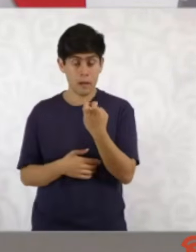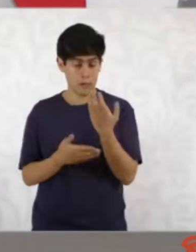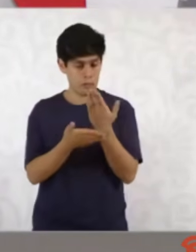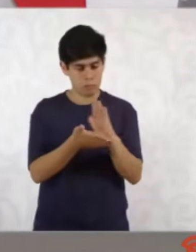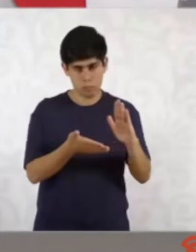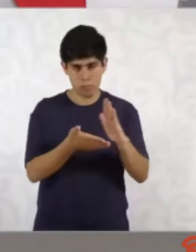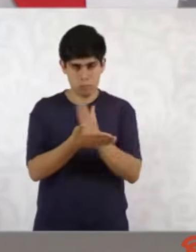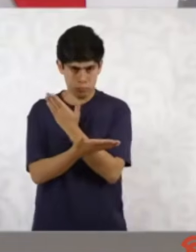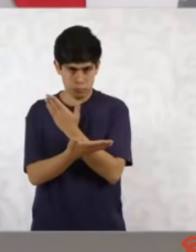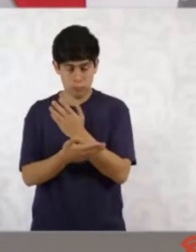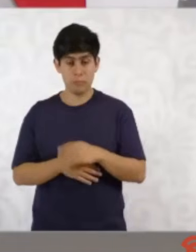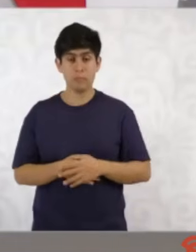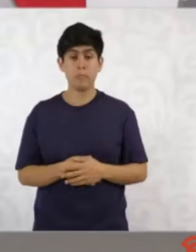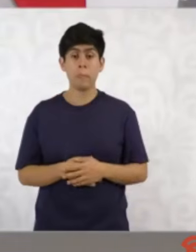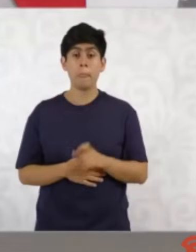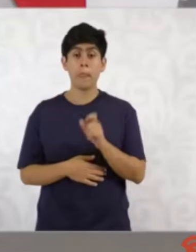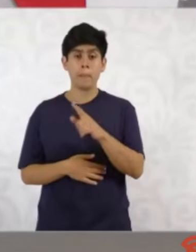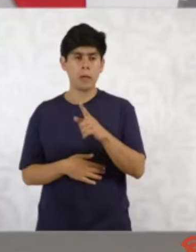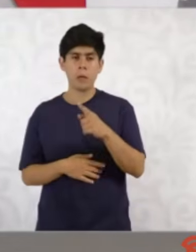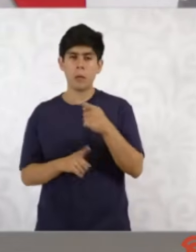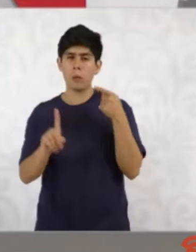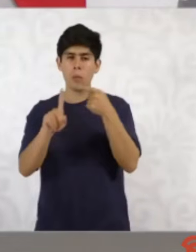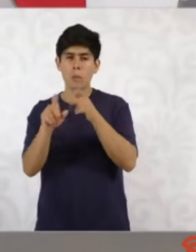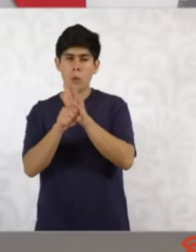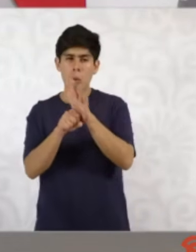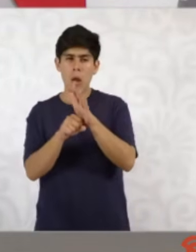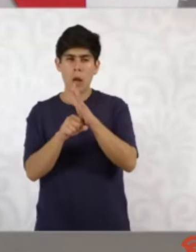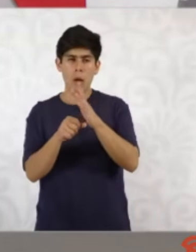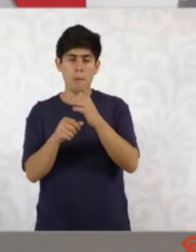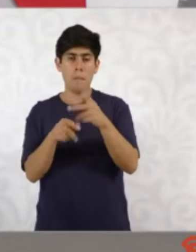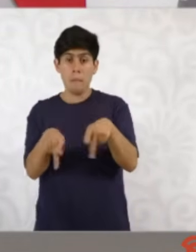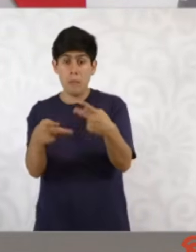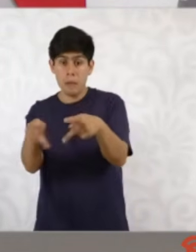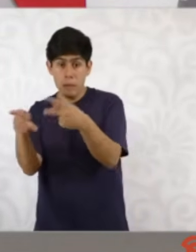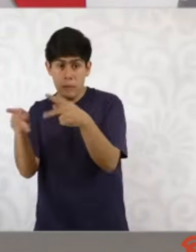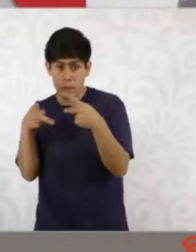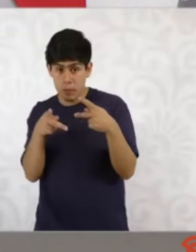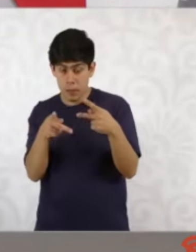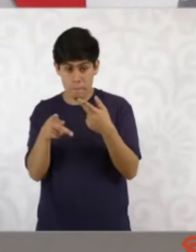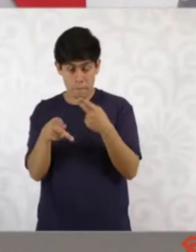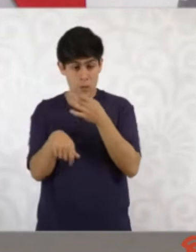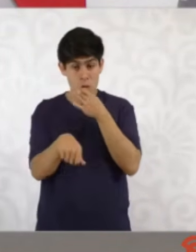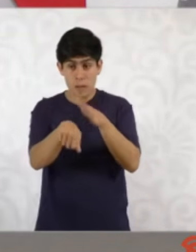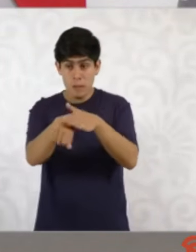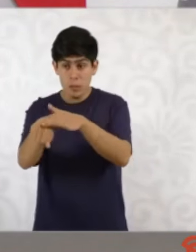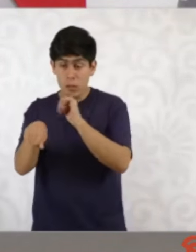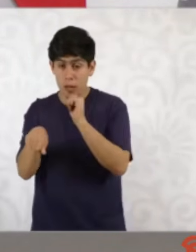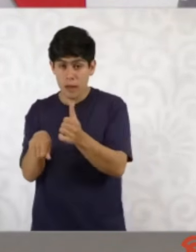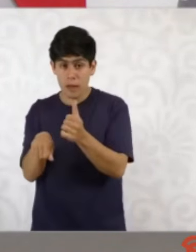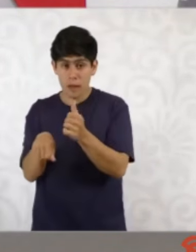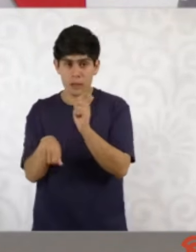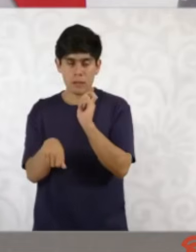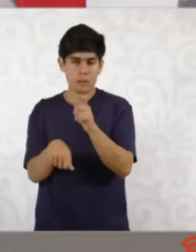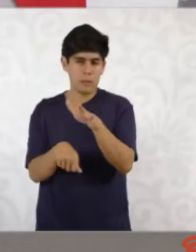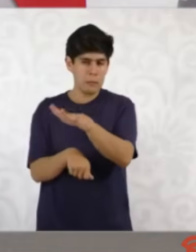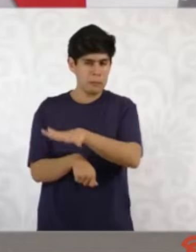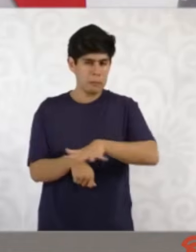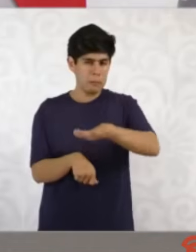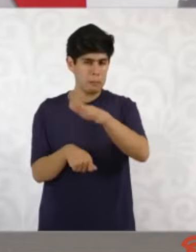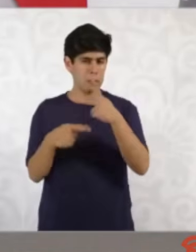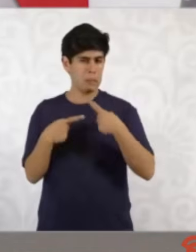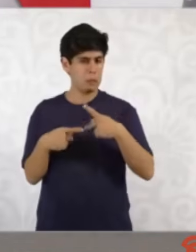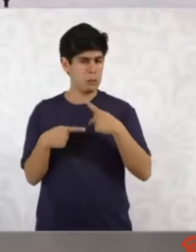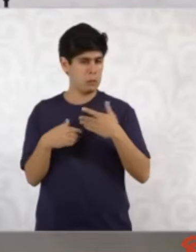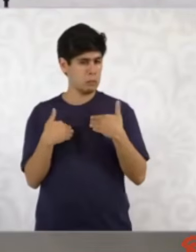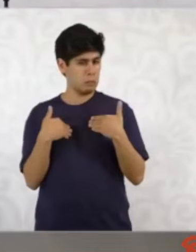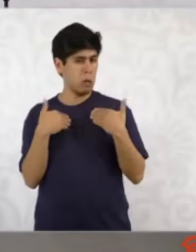Mezclar intereses comerciales con información sin advertirlo debilita la confianza de los medios.